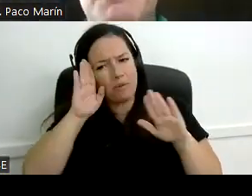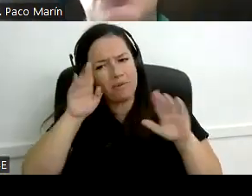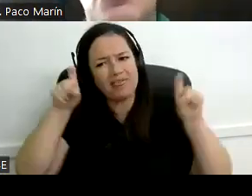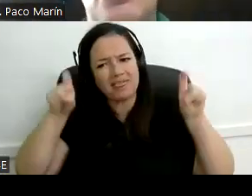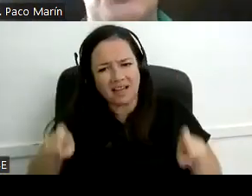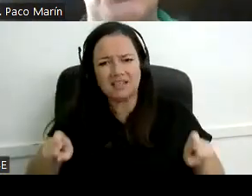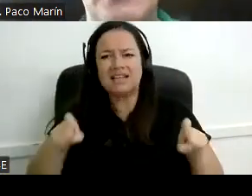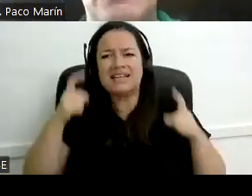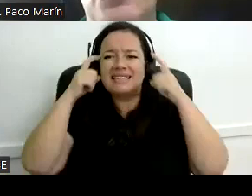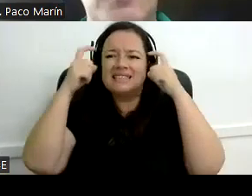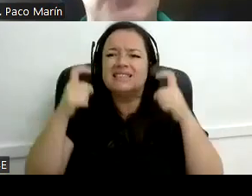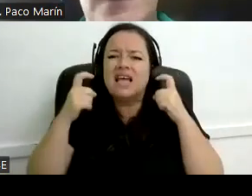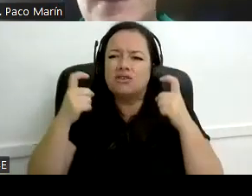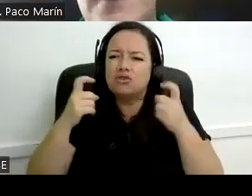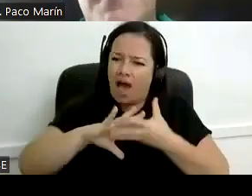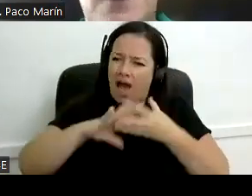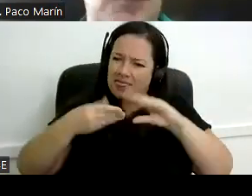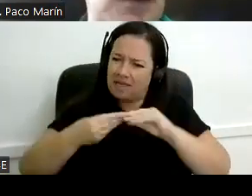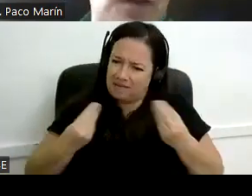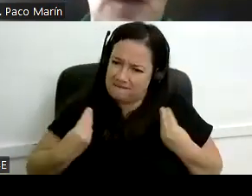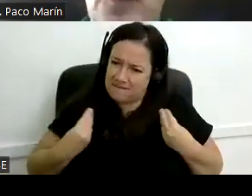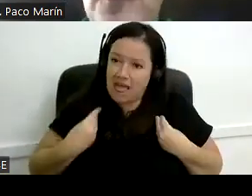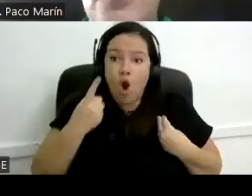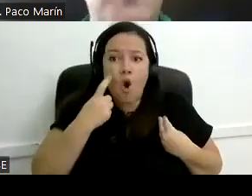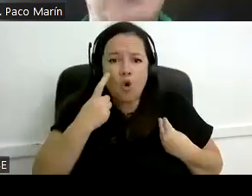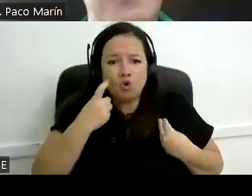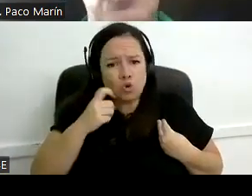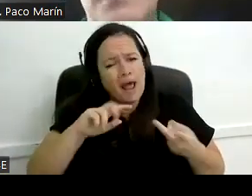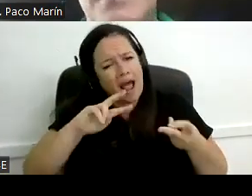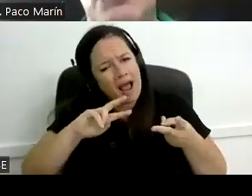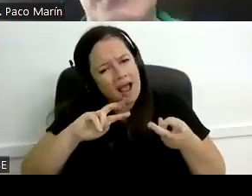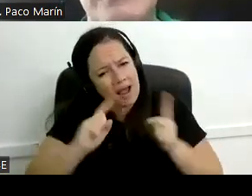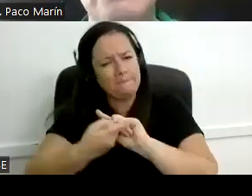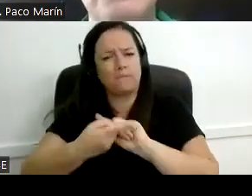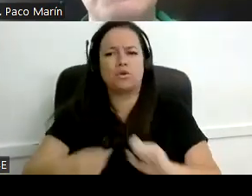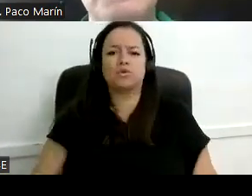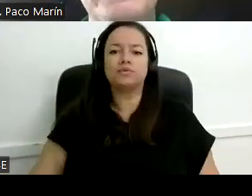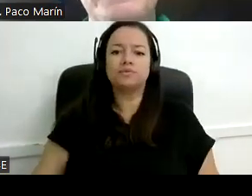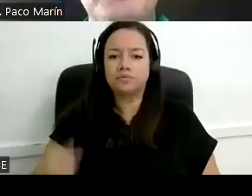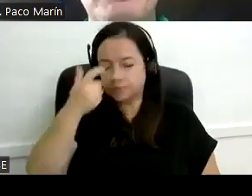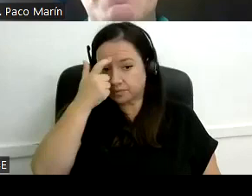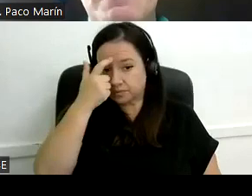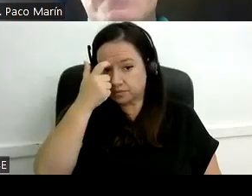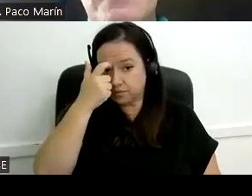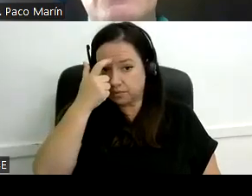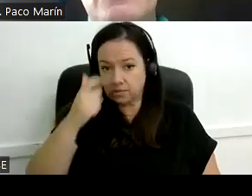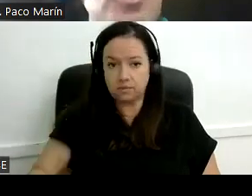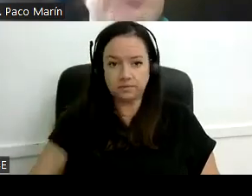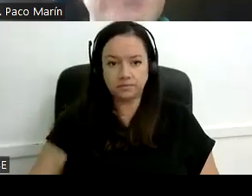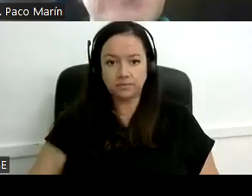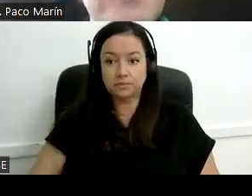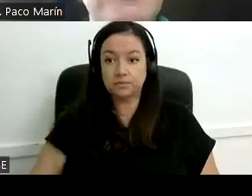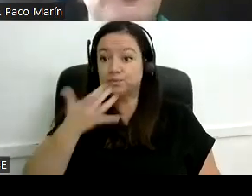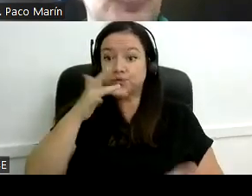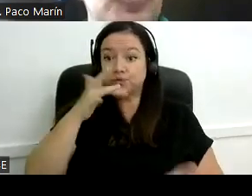simplemente cambiando los hábitos de vida, los estilos de vida que comentábamos antes. Si